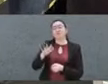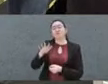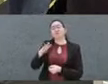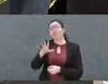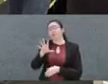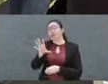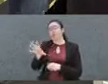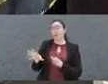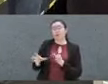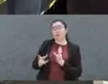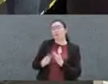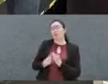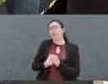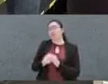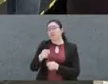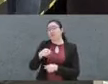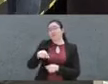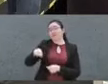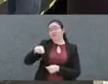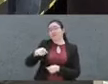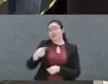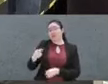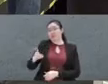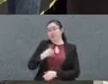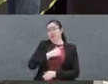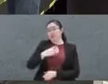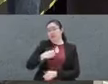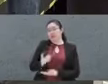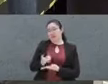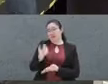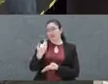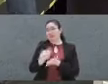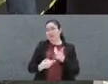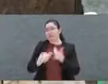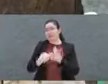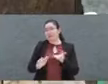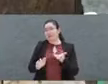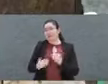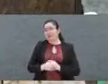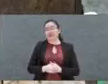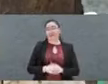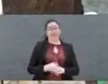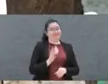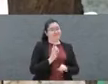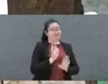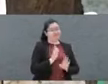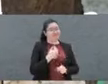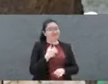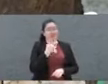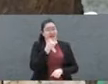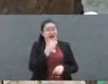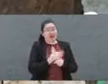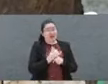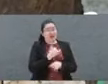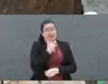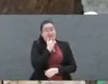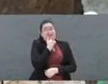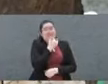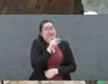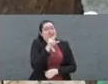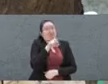total de lo que les debe a la Ciudad de México estas grandes empresas? Mira, para no equivocarme, prefiero darte un dato